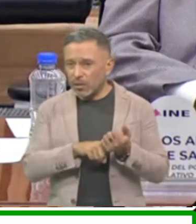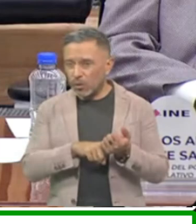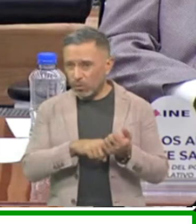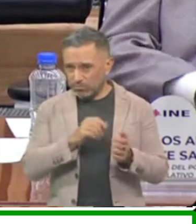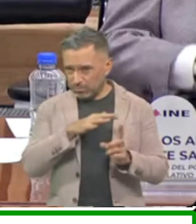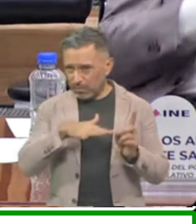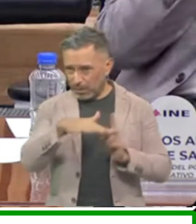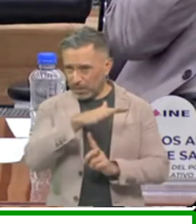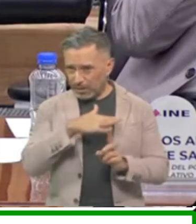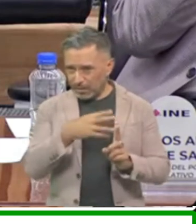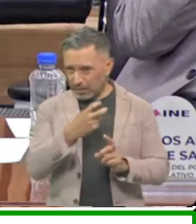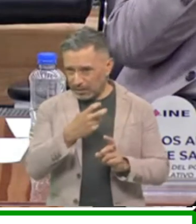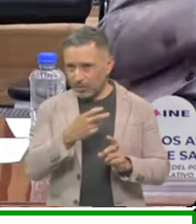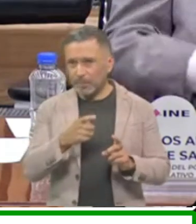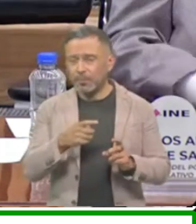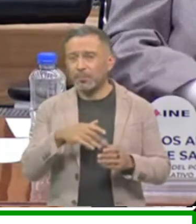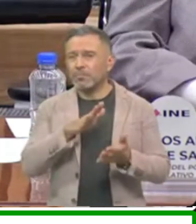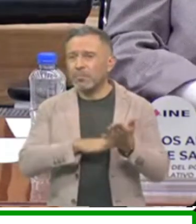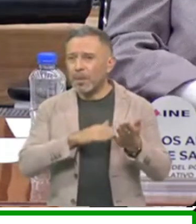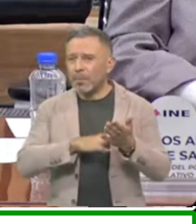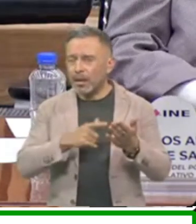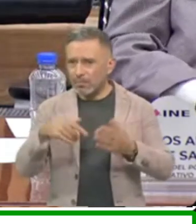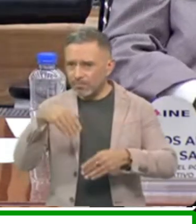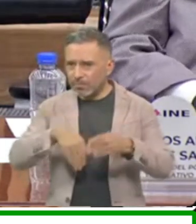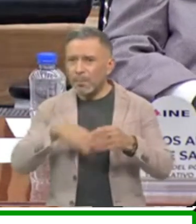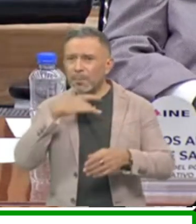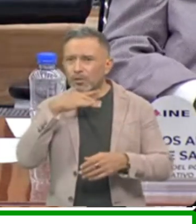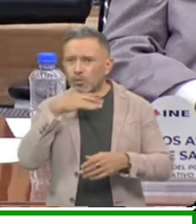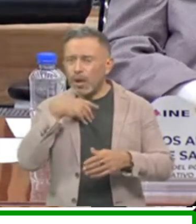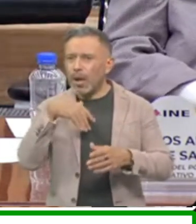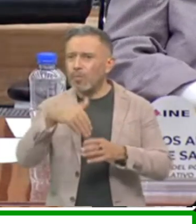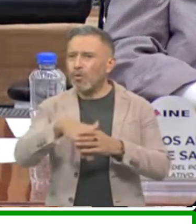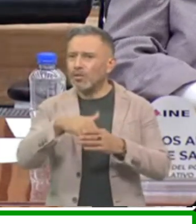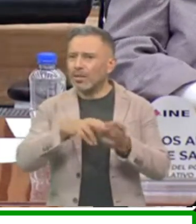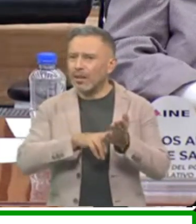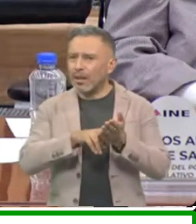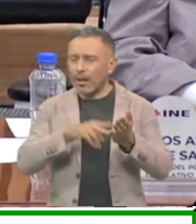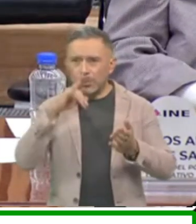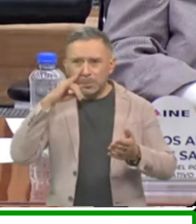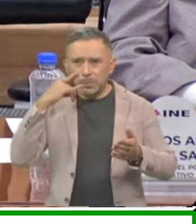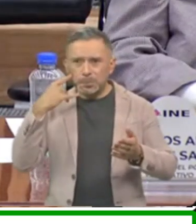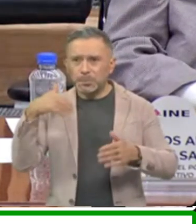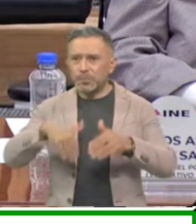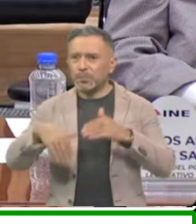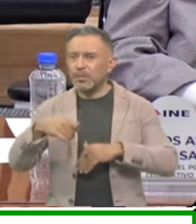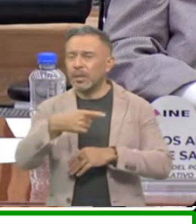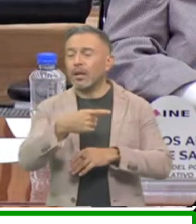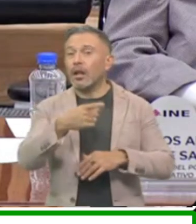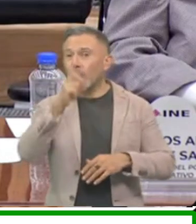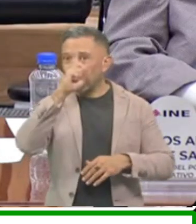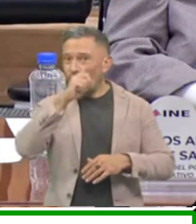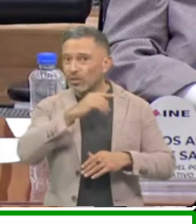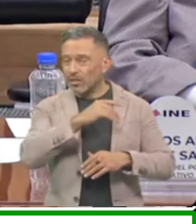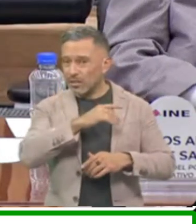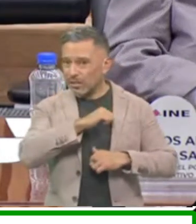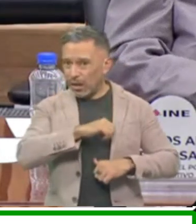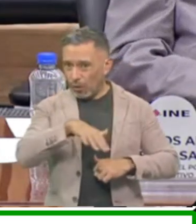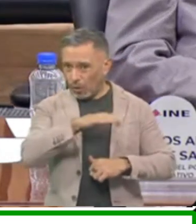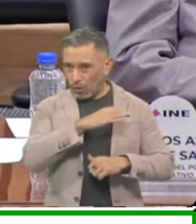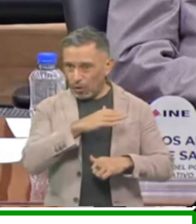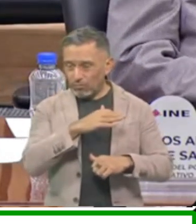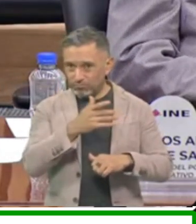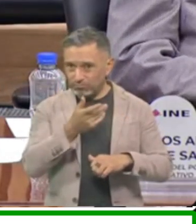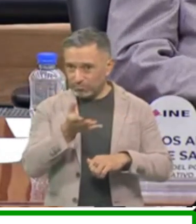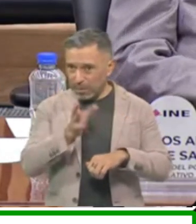ambiente el traslado de las papeletas en bolsas negras de basura sin la autorización del presidente del Consejo Distrital y